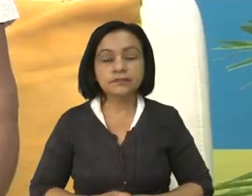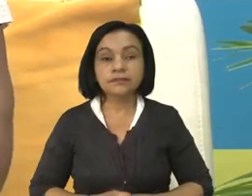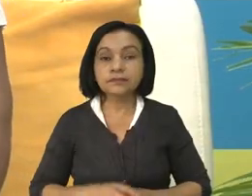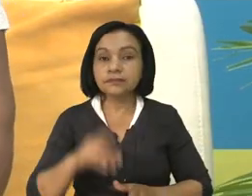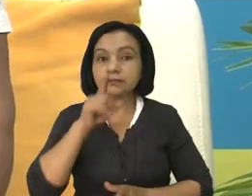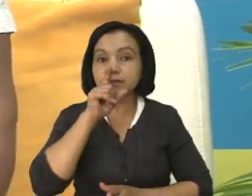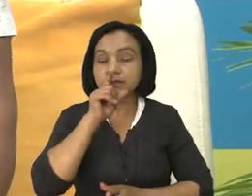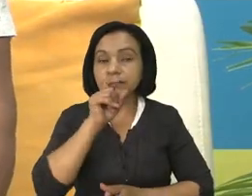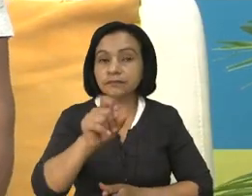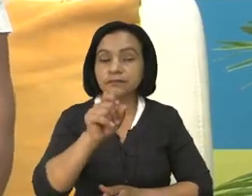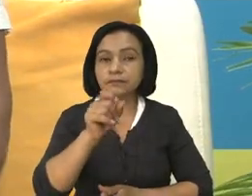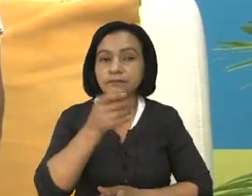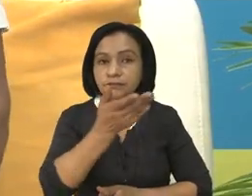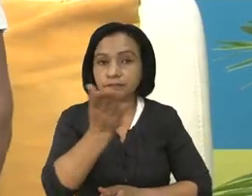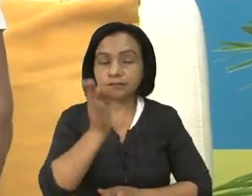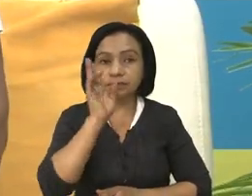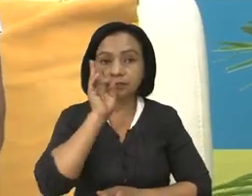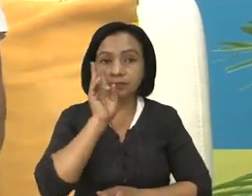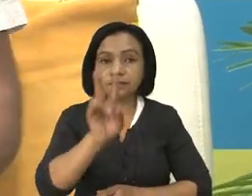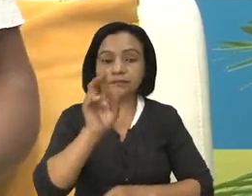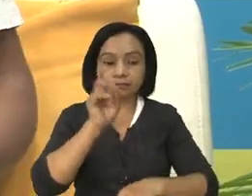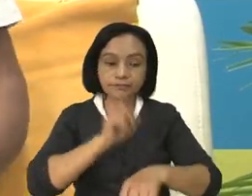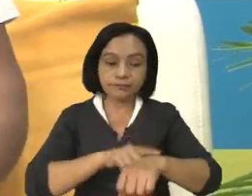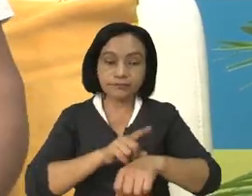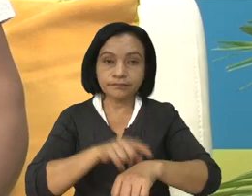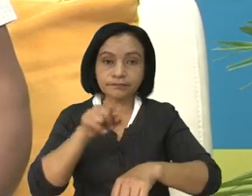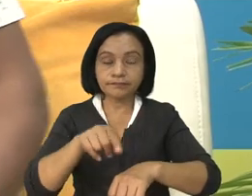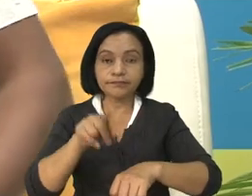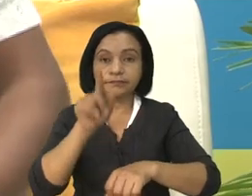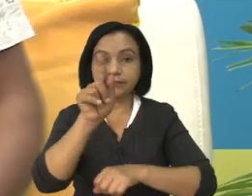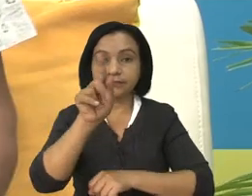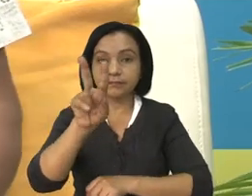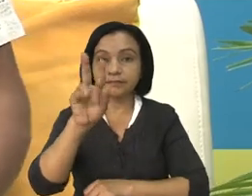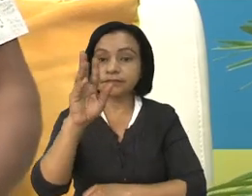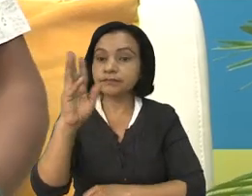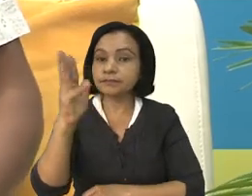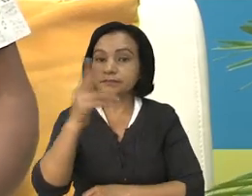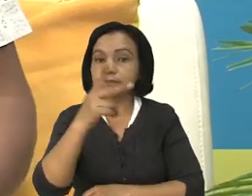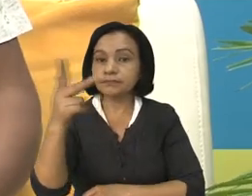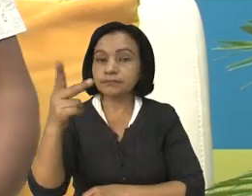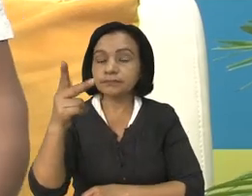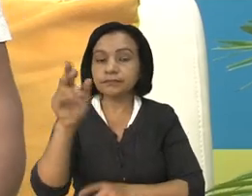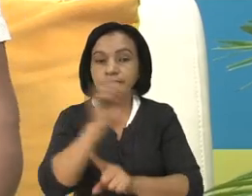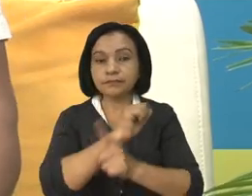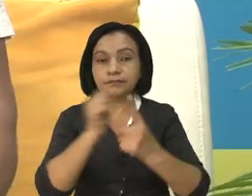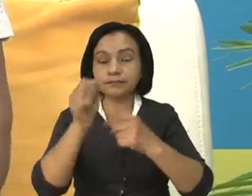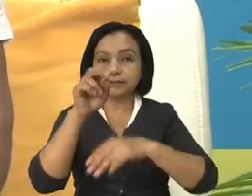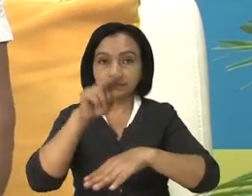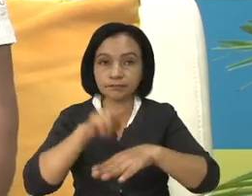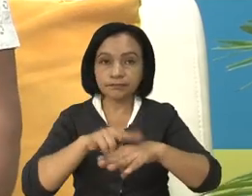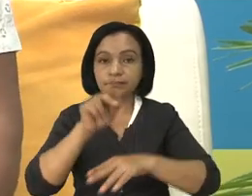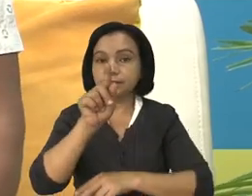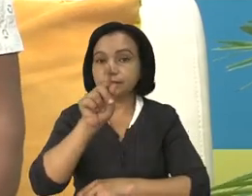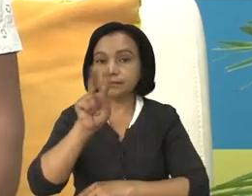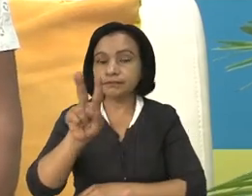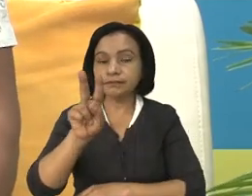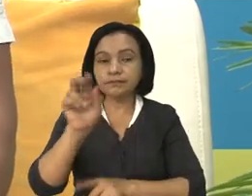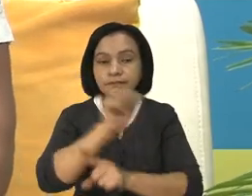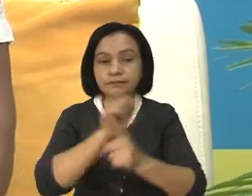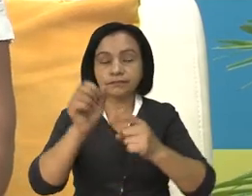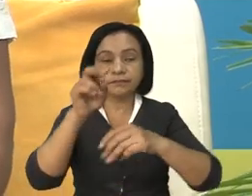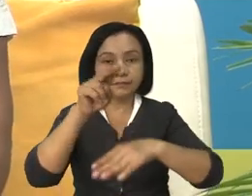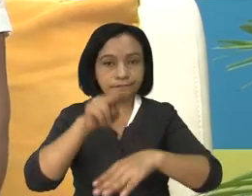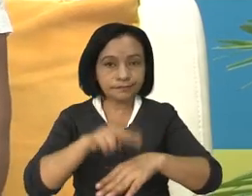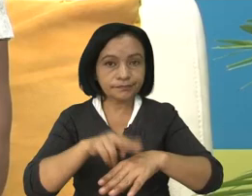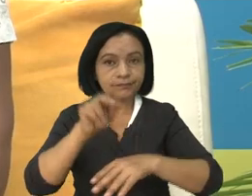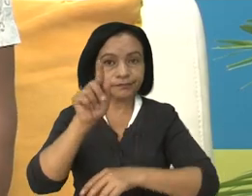Es un gusto, es un placer que usted nos sintonice a esta hora a través de la señal del canal 98, el canal parlamentario, el canal de la Asamblea